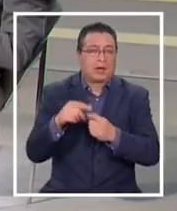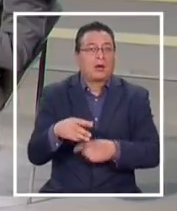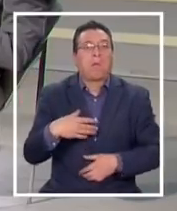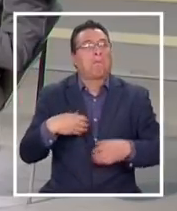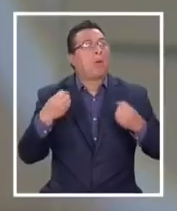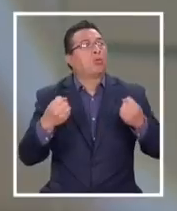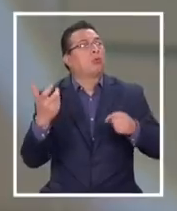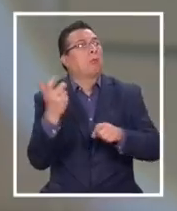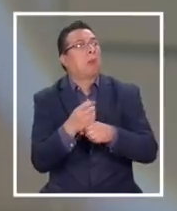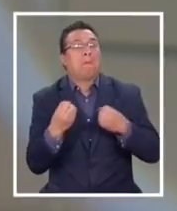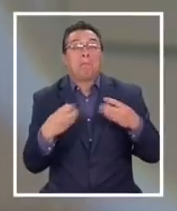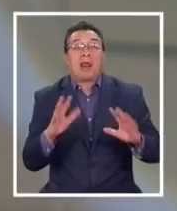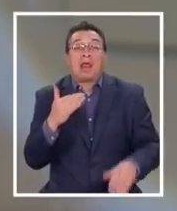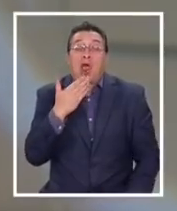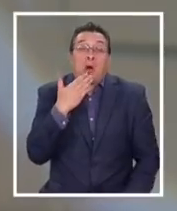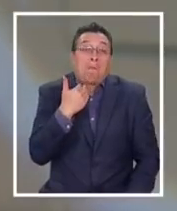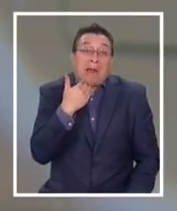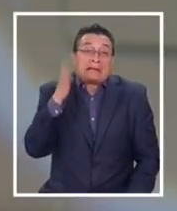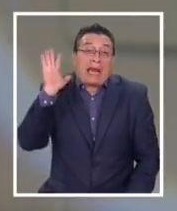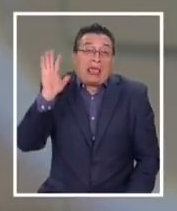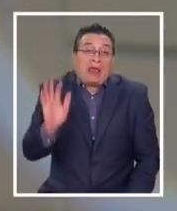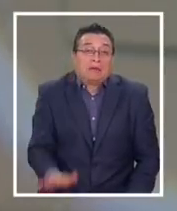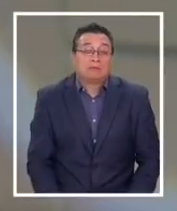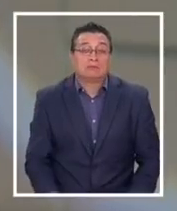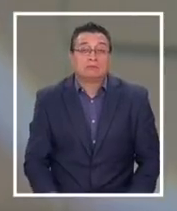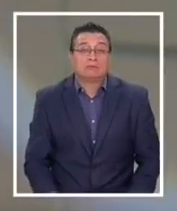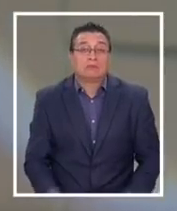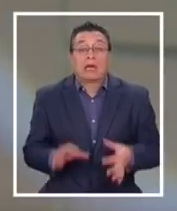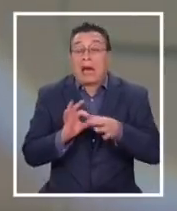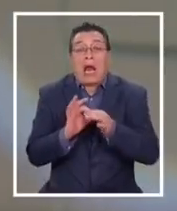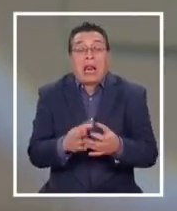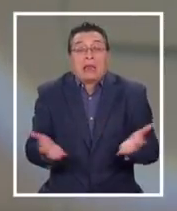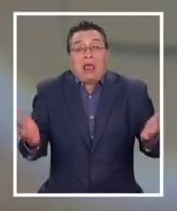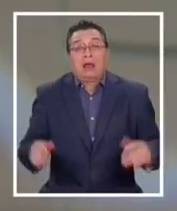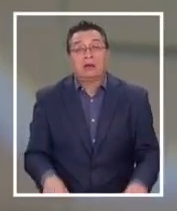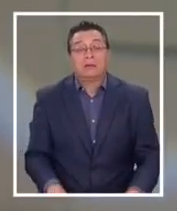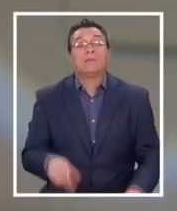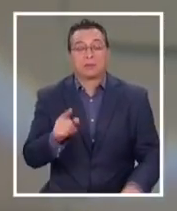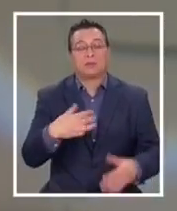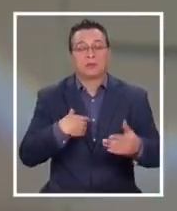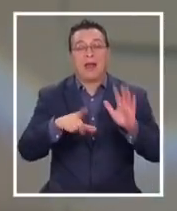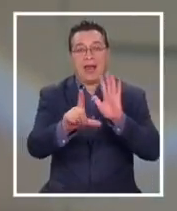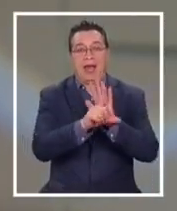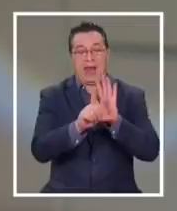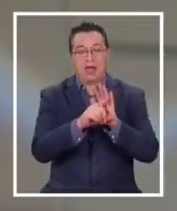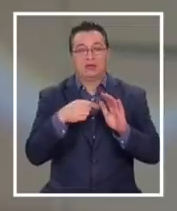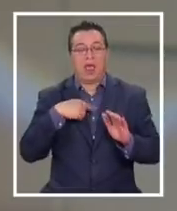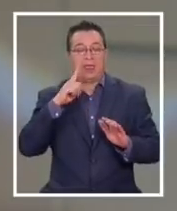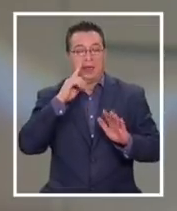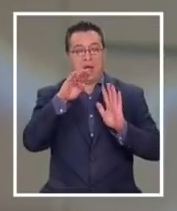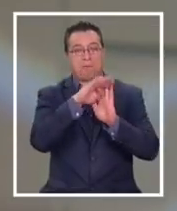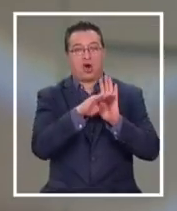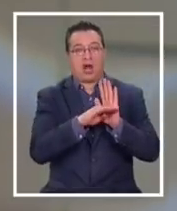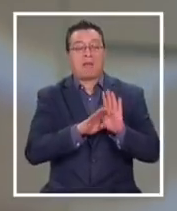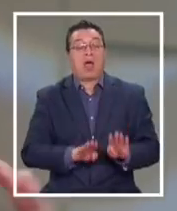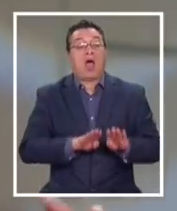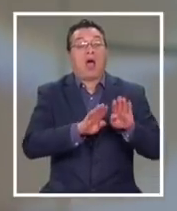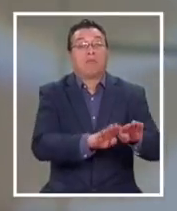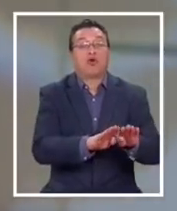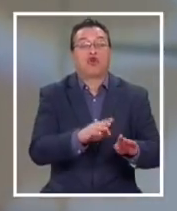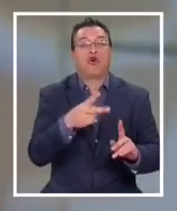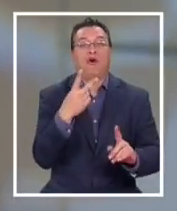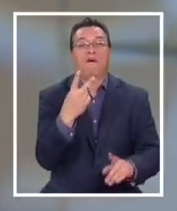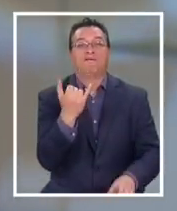nada? Bueno, yo creo que aquí hay dos cosas súper importantes. Una, nosotros por ley tenemos el programa de apoyo a víctimas. Entonces prestamos